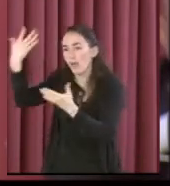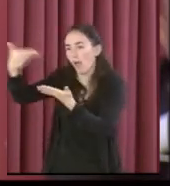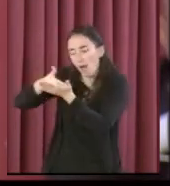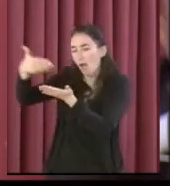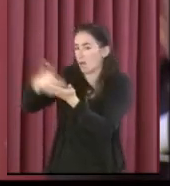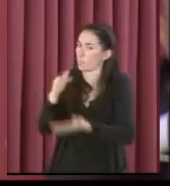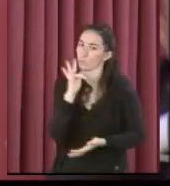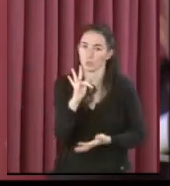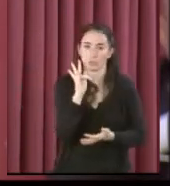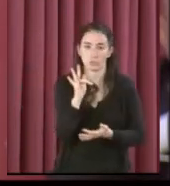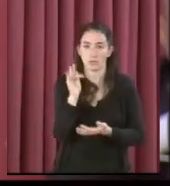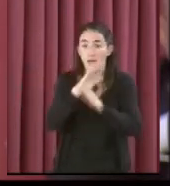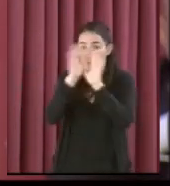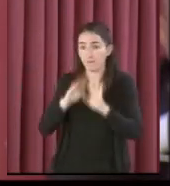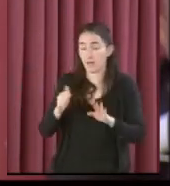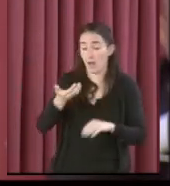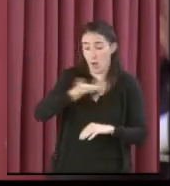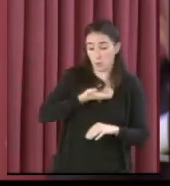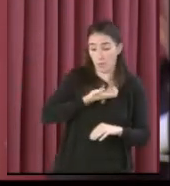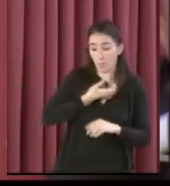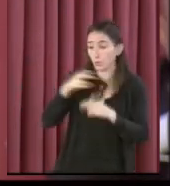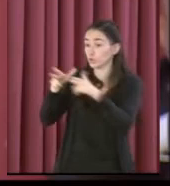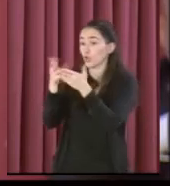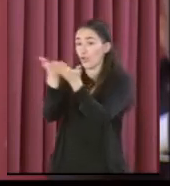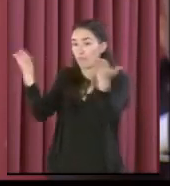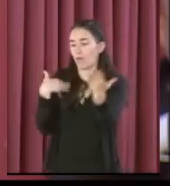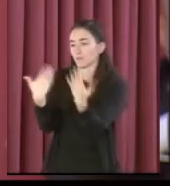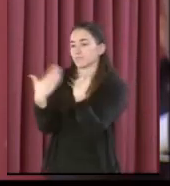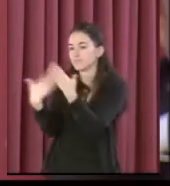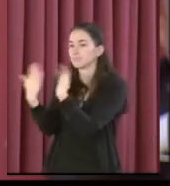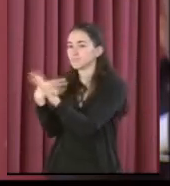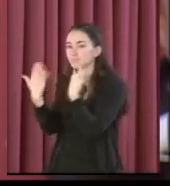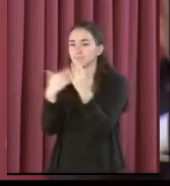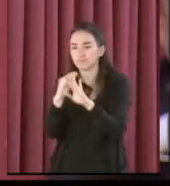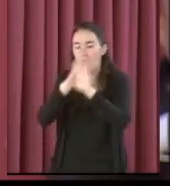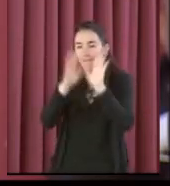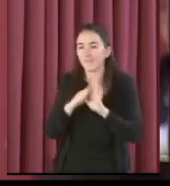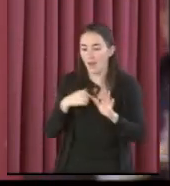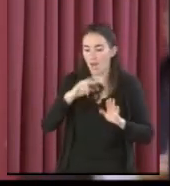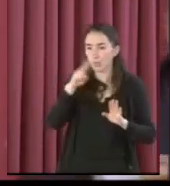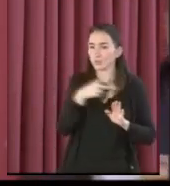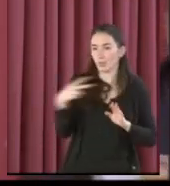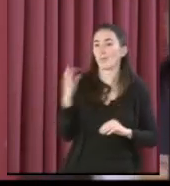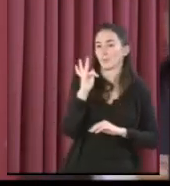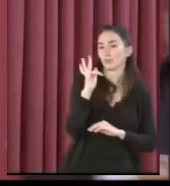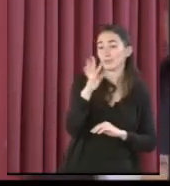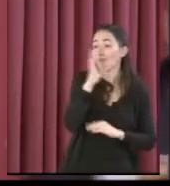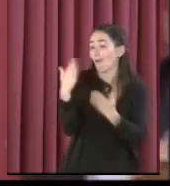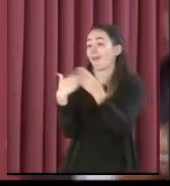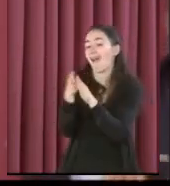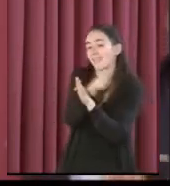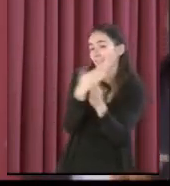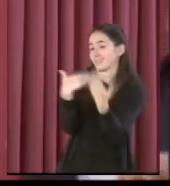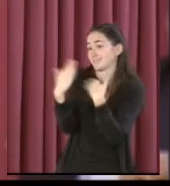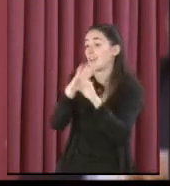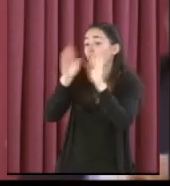promueve en un diálogo constructivo entre la administración y la sociedad, que redunda positivamente en los resultados de la gestión pública y, por tanto, en la calidad